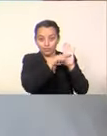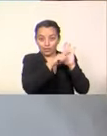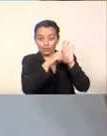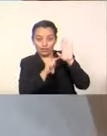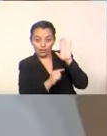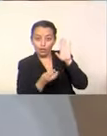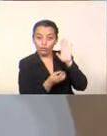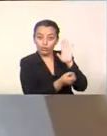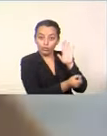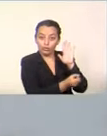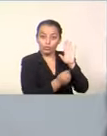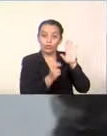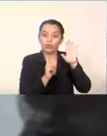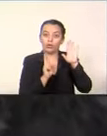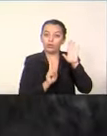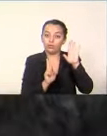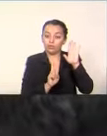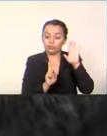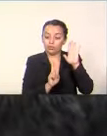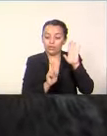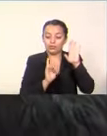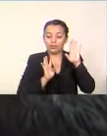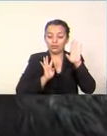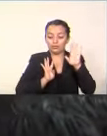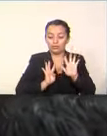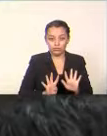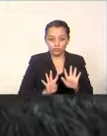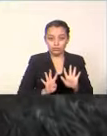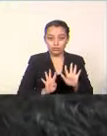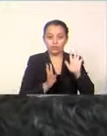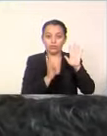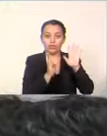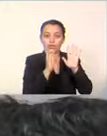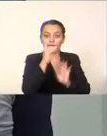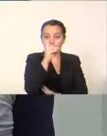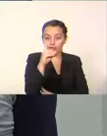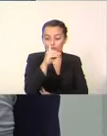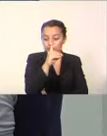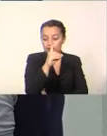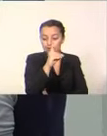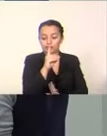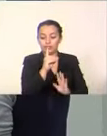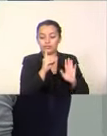las decenas, que era 2, y por último las centenas, que es 1. Coloco el signo menos y luego la línea.